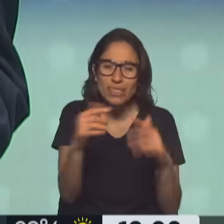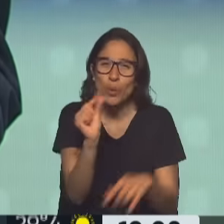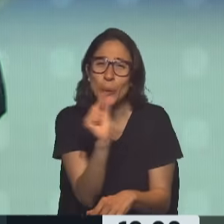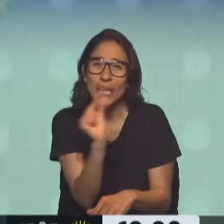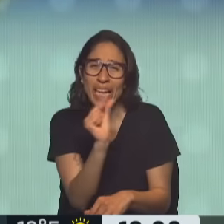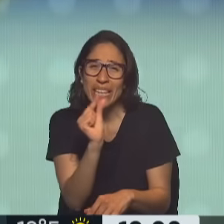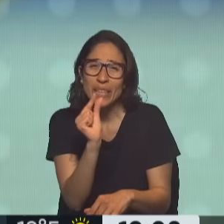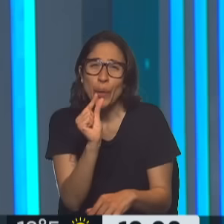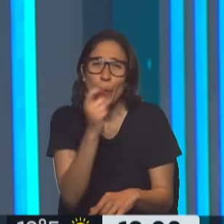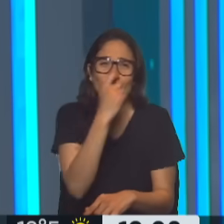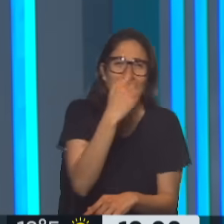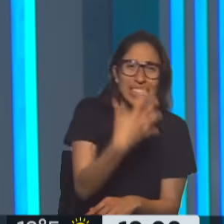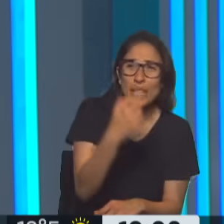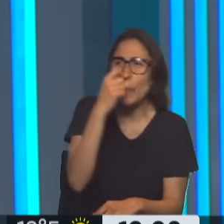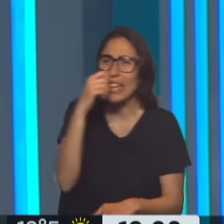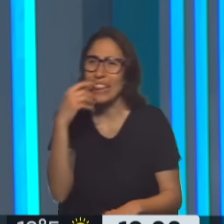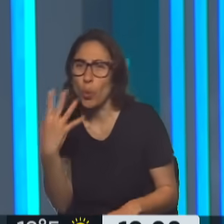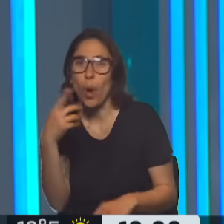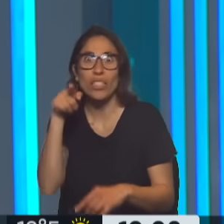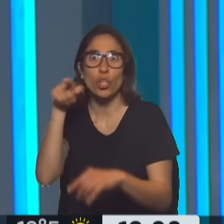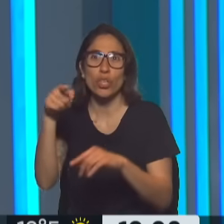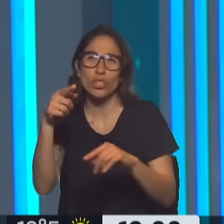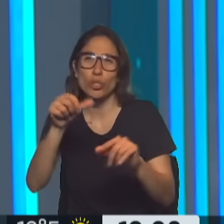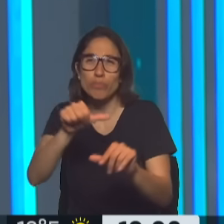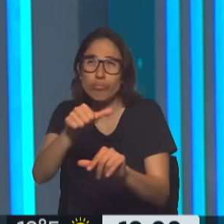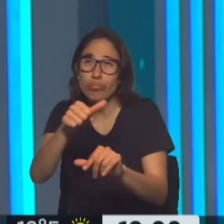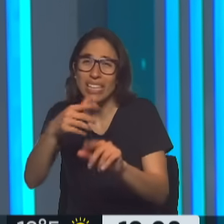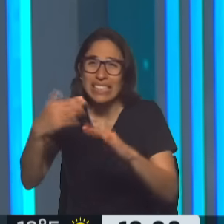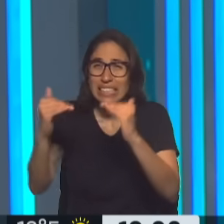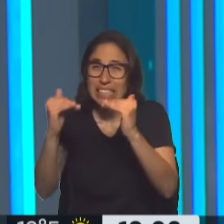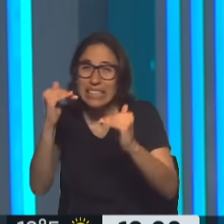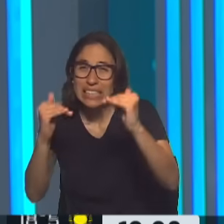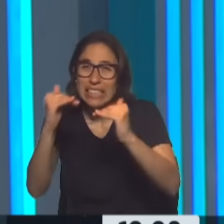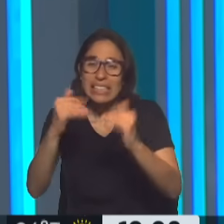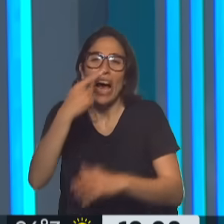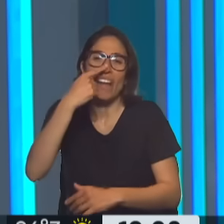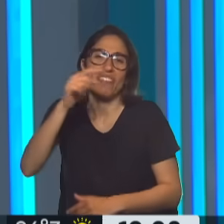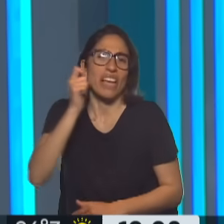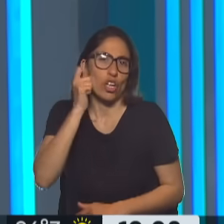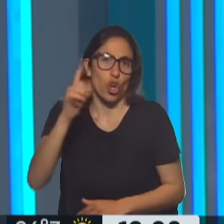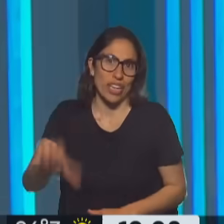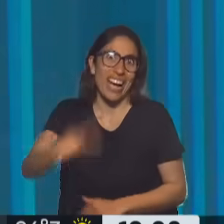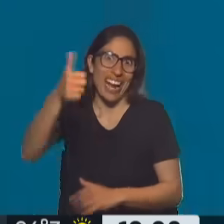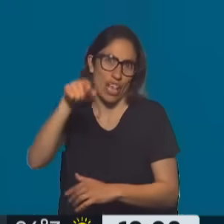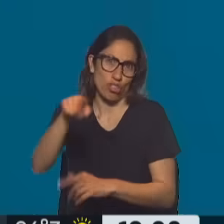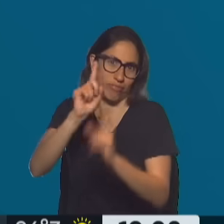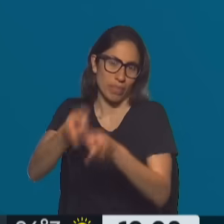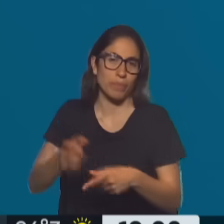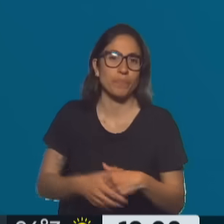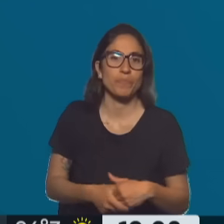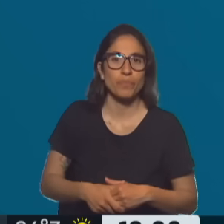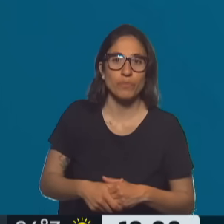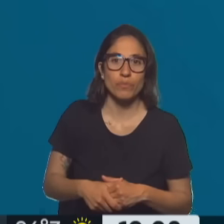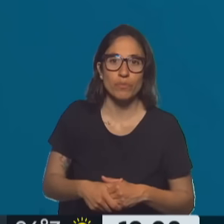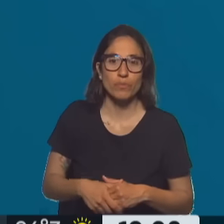mucho también contra Irlanda. Nunca relajarse mucho más ante las potencias. Pero fíjate la foto que nos invita, ¿no? Porque tiene que ver con el número 23, tiene